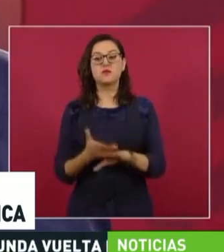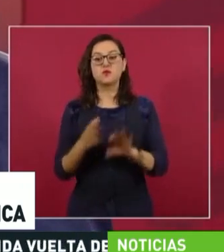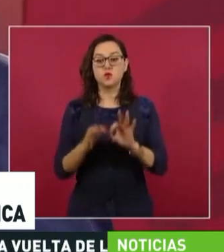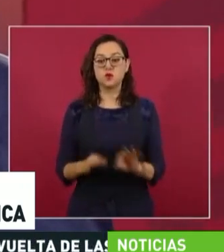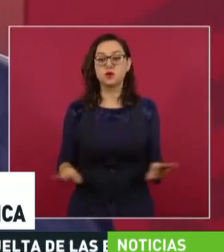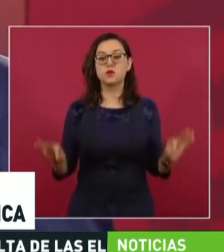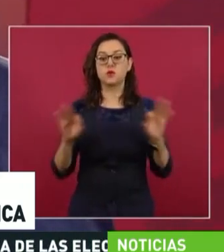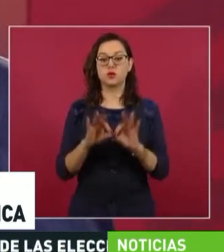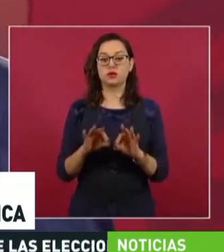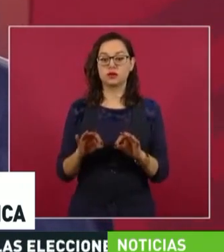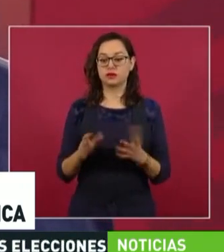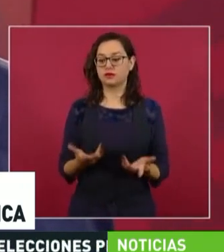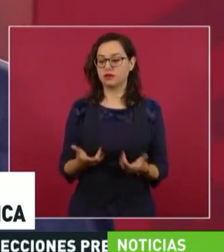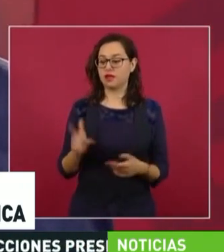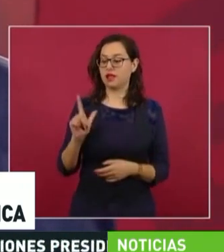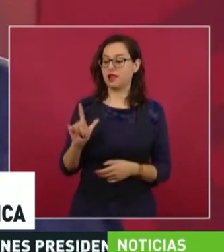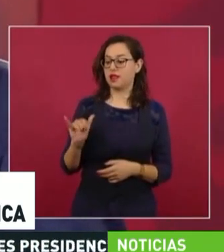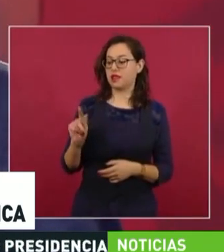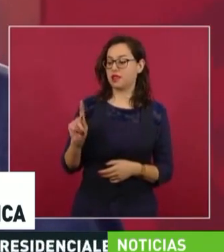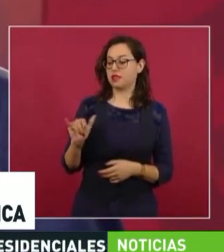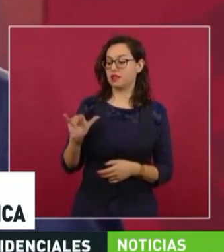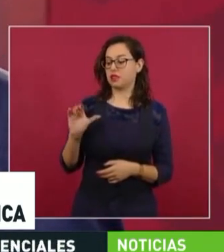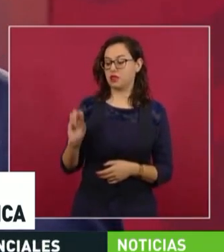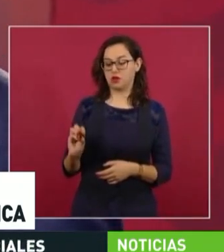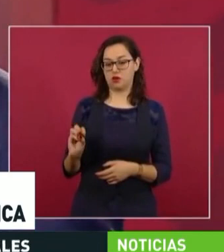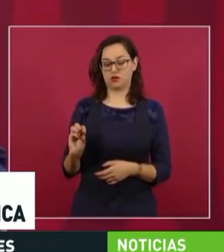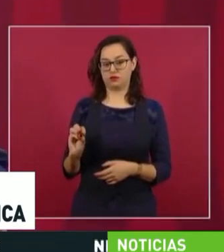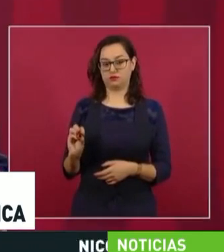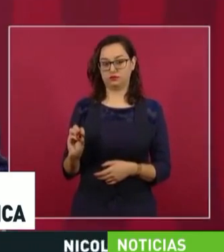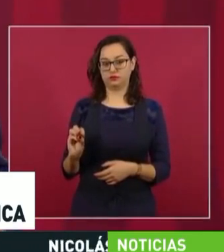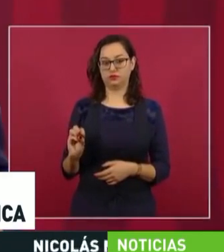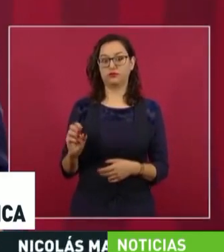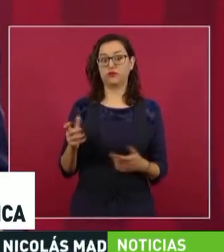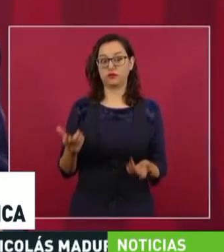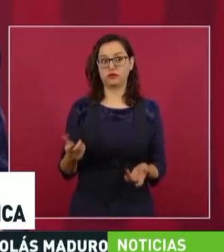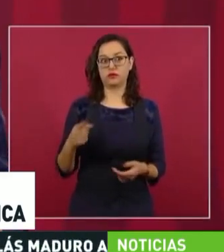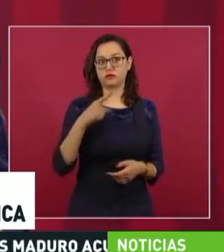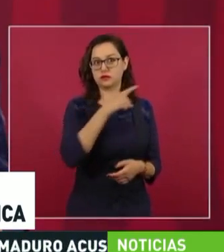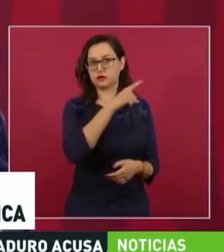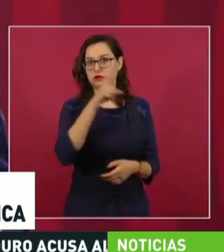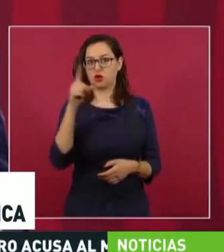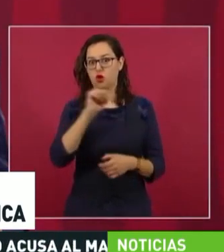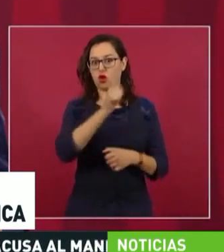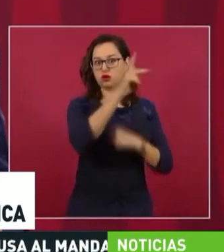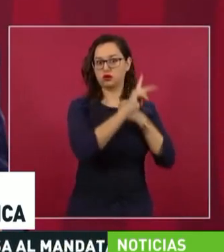de litio y de la ambición que despierta